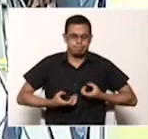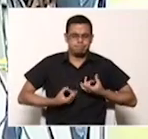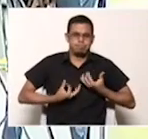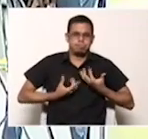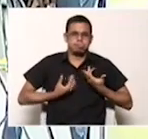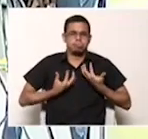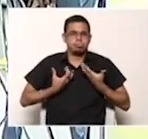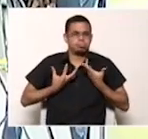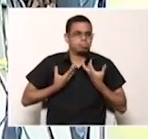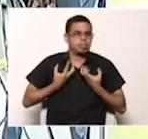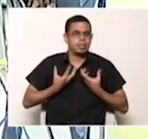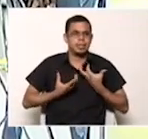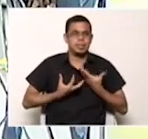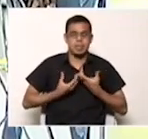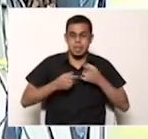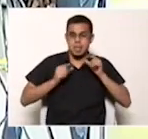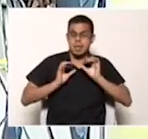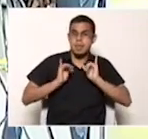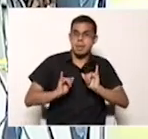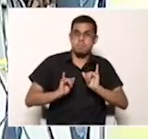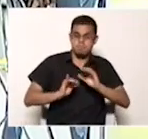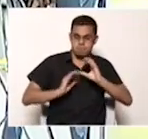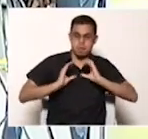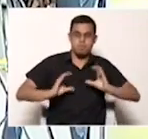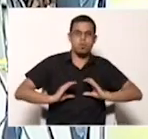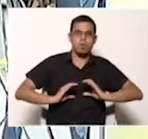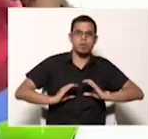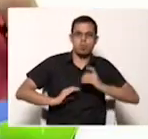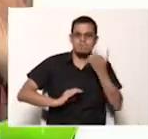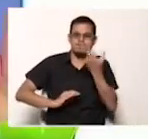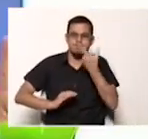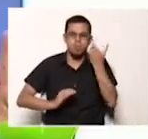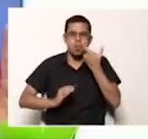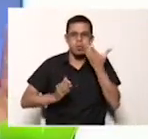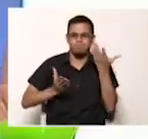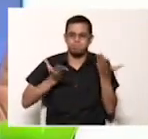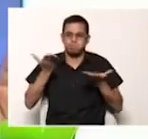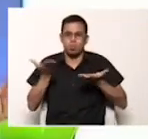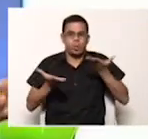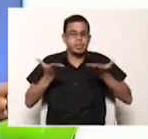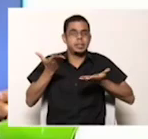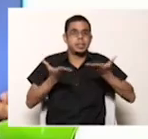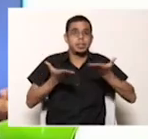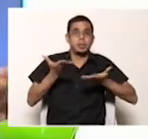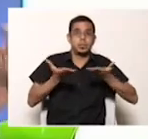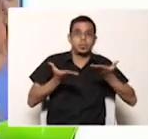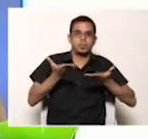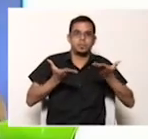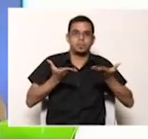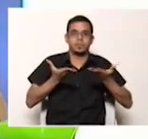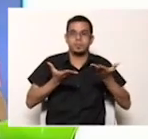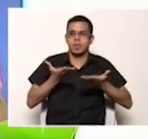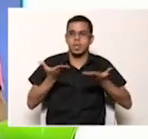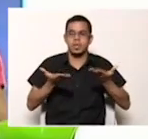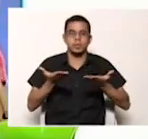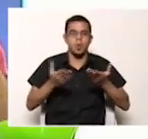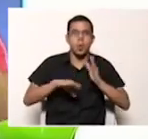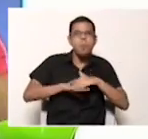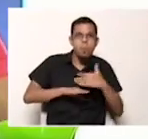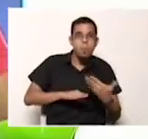tan perfecto que él busca termorregularse, ¿ok? Busca un equilibrio. Él va a buscar